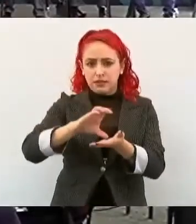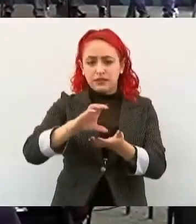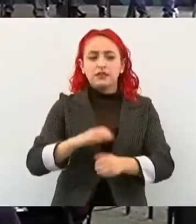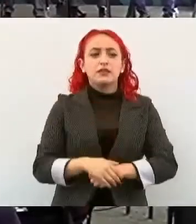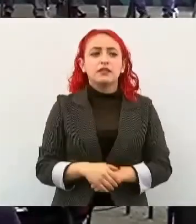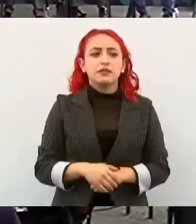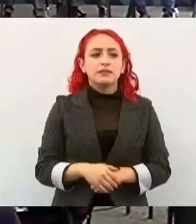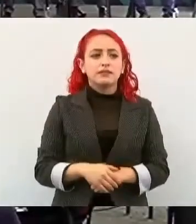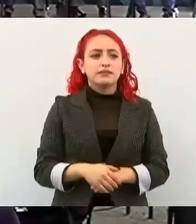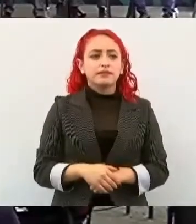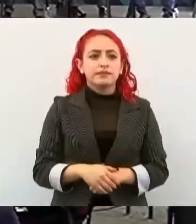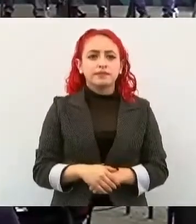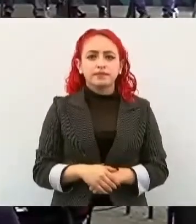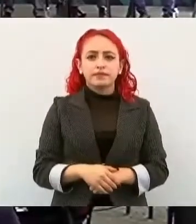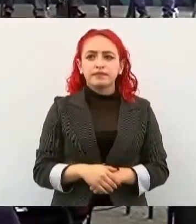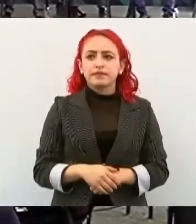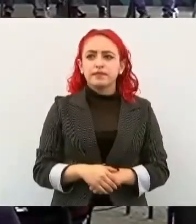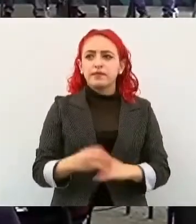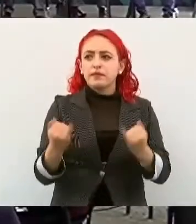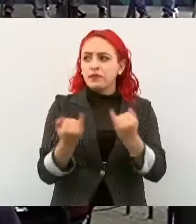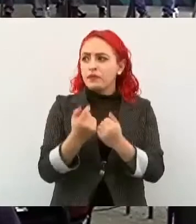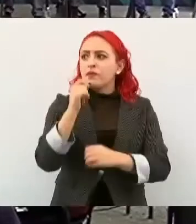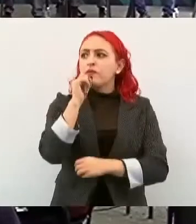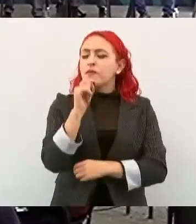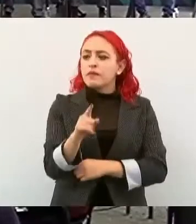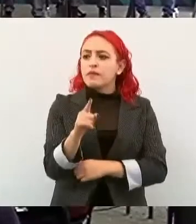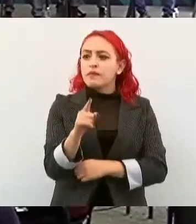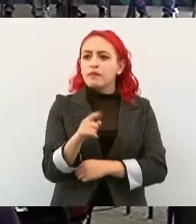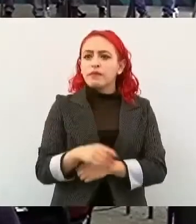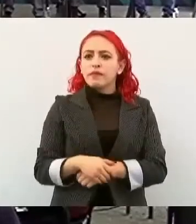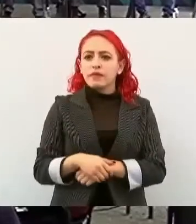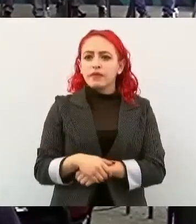discapacidad. Y también